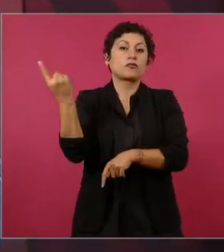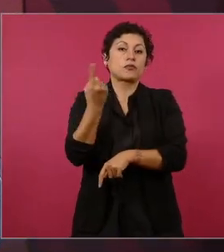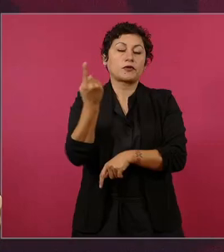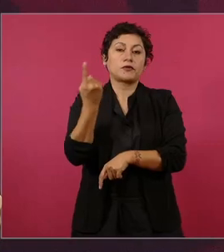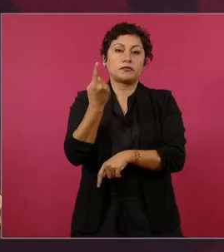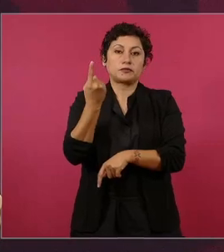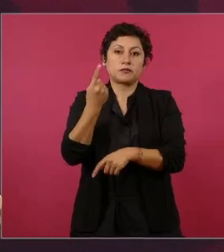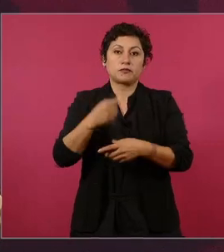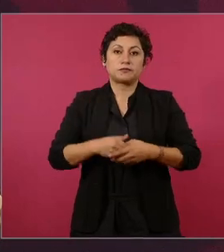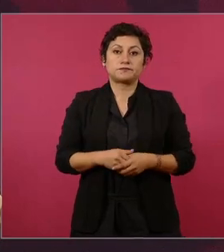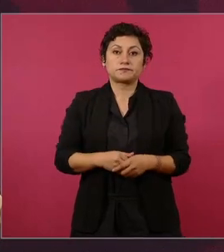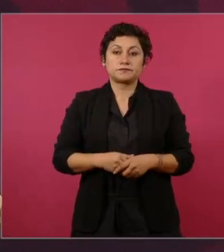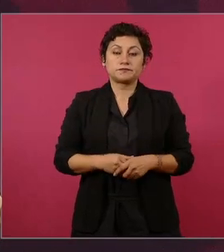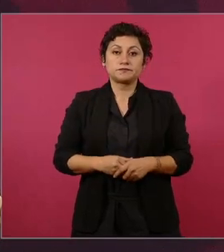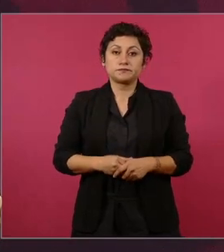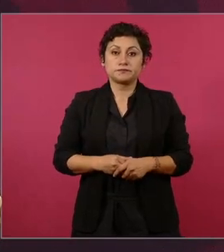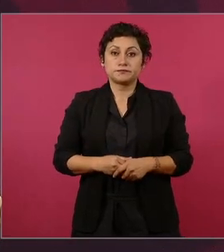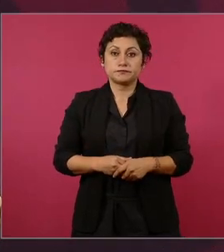y